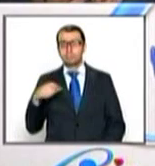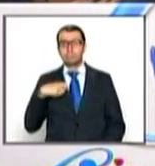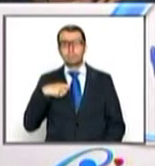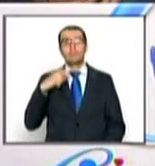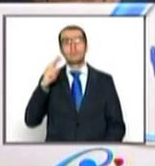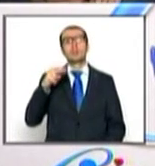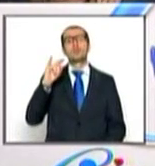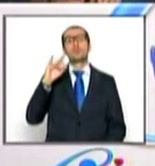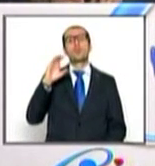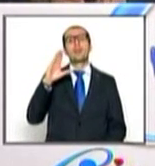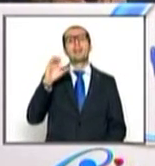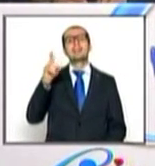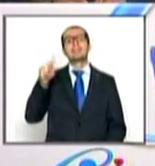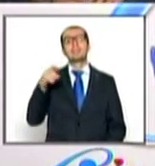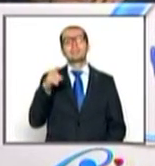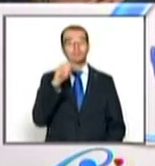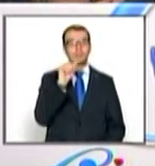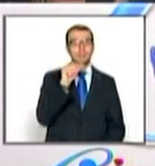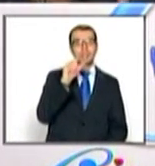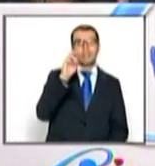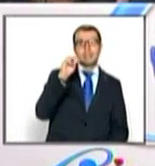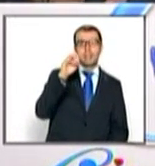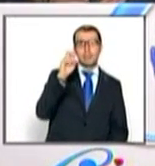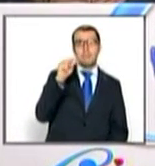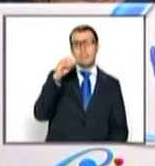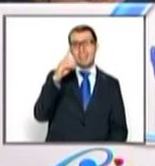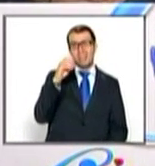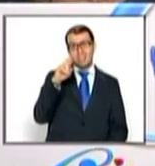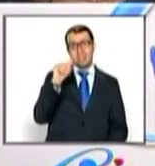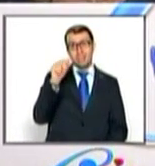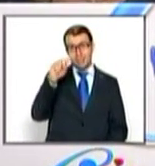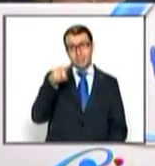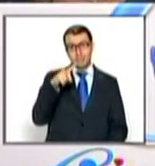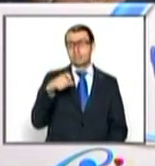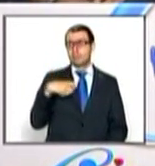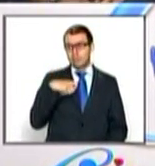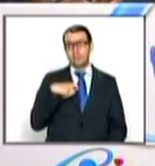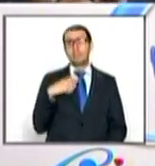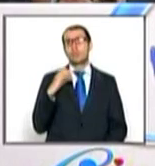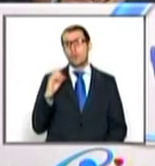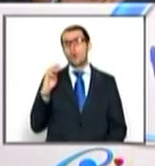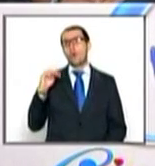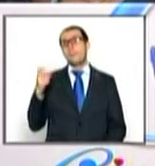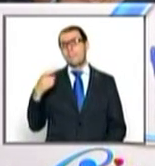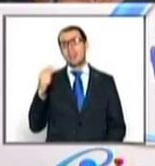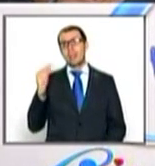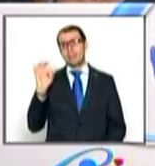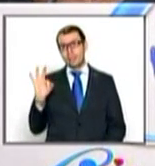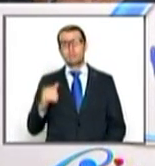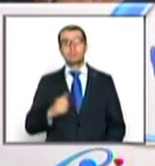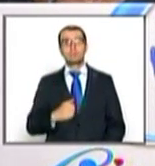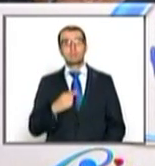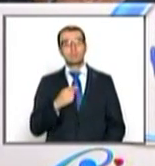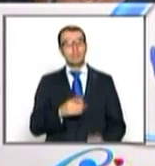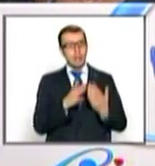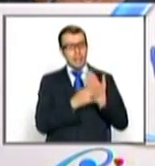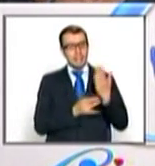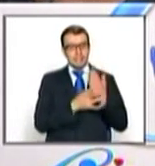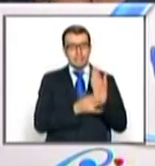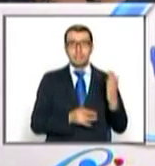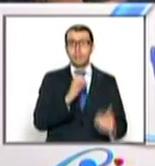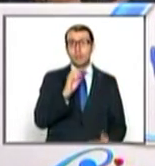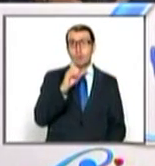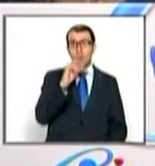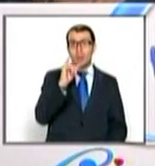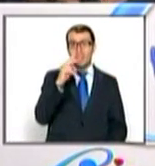nueces, las almendras y los frutos secos en realidad tienen una gran cantidad de omega 3. El aceite de oliva no. Las achainchas.